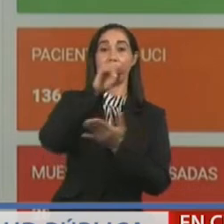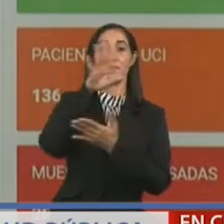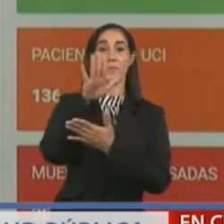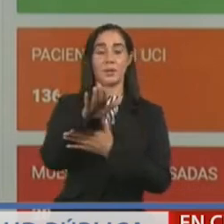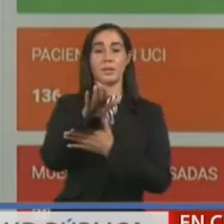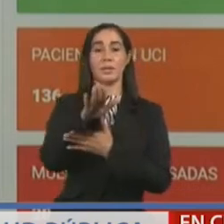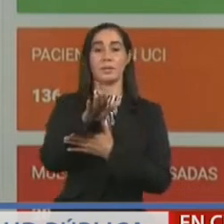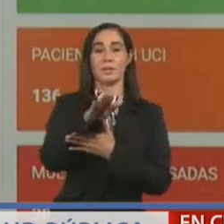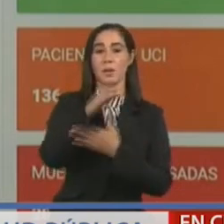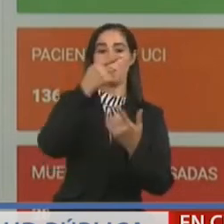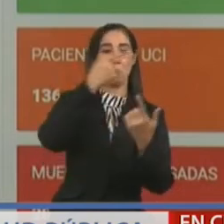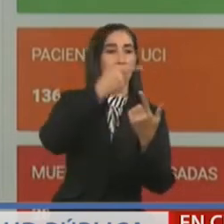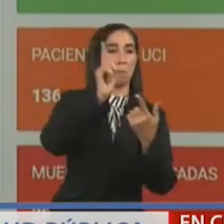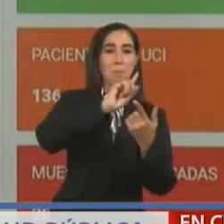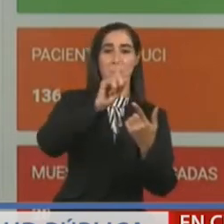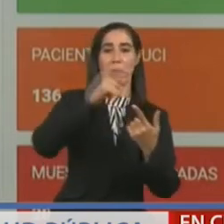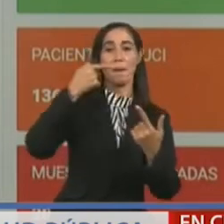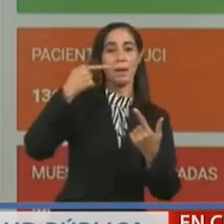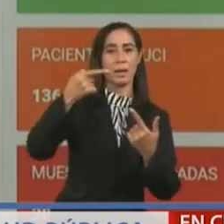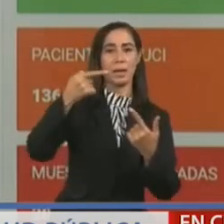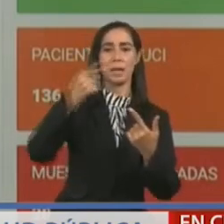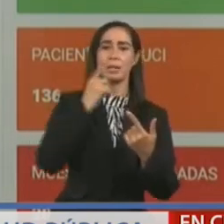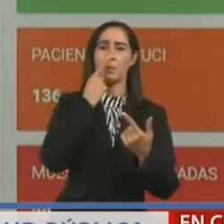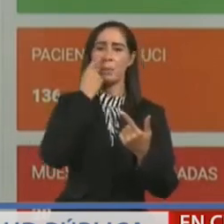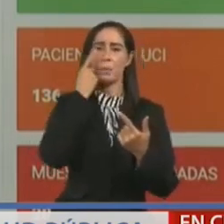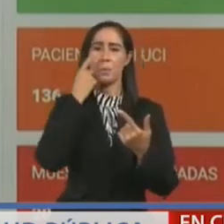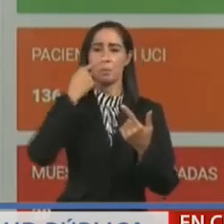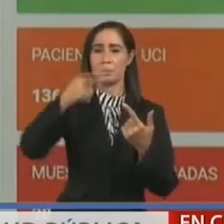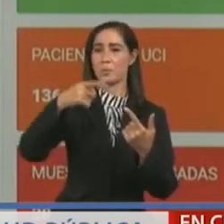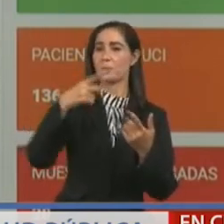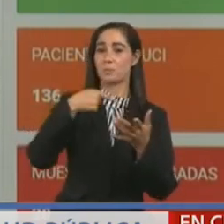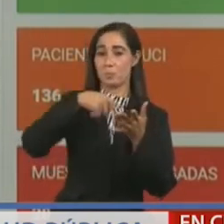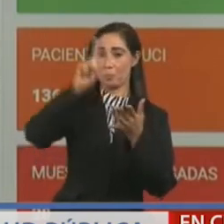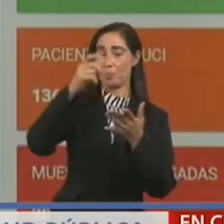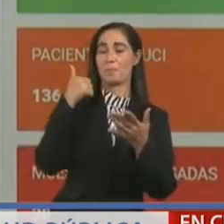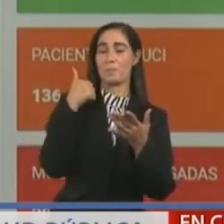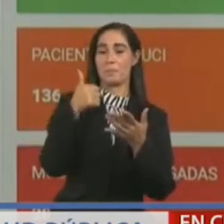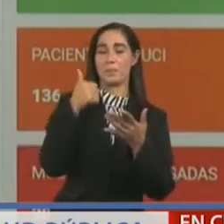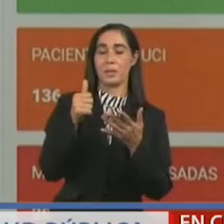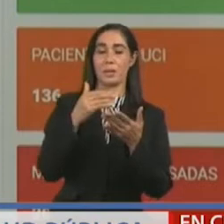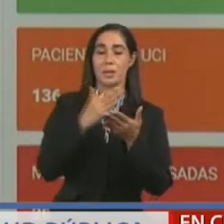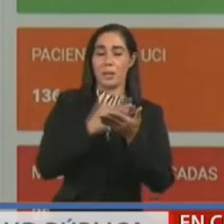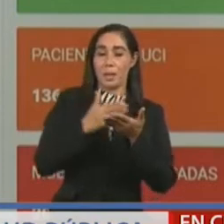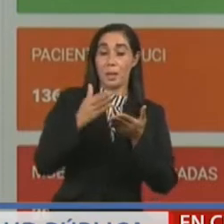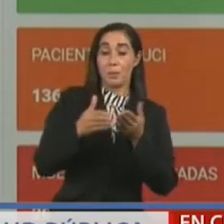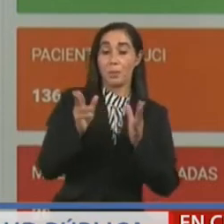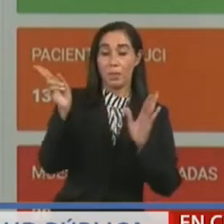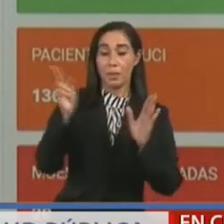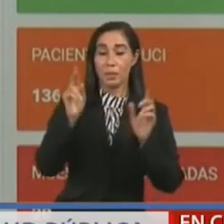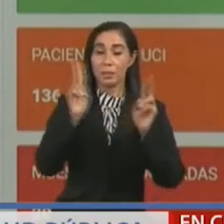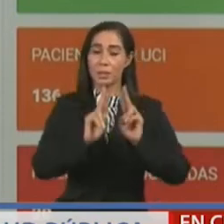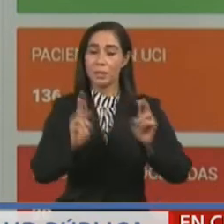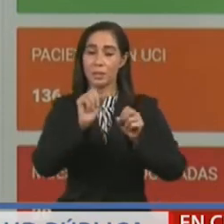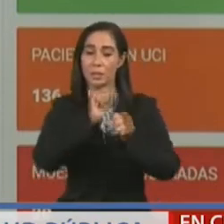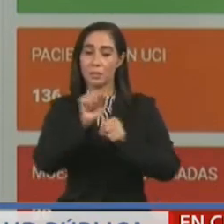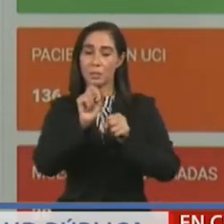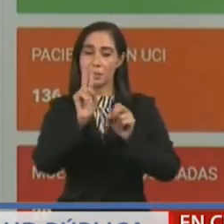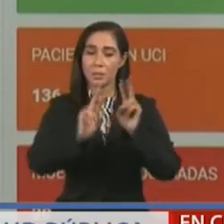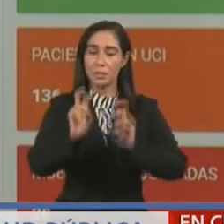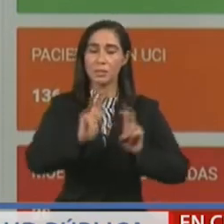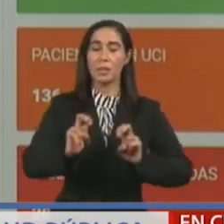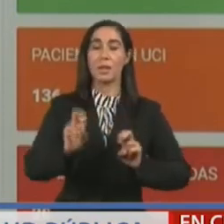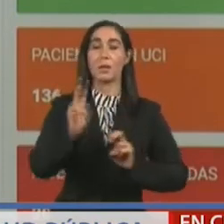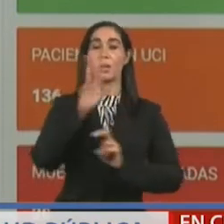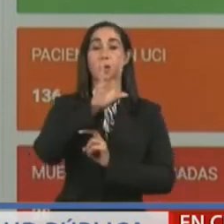14.525 descartados a partir del procesamiento de 20.270